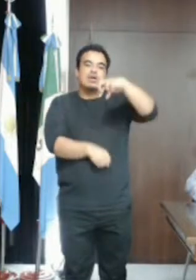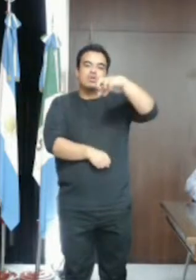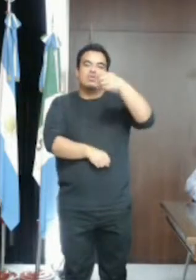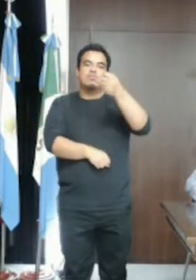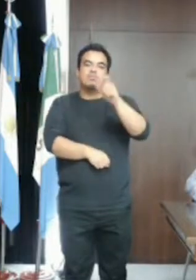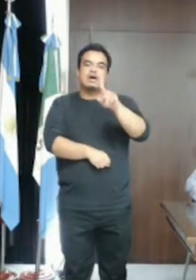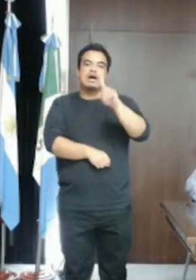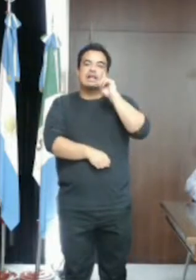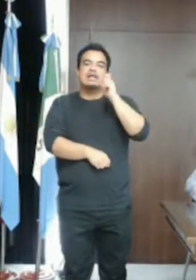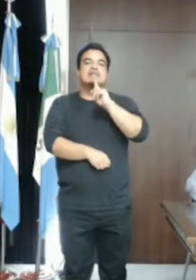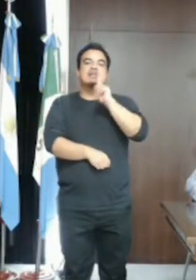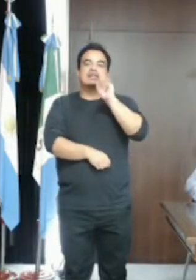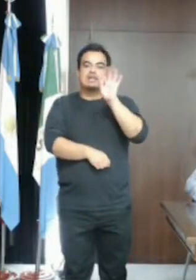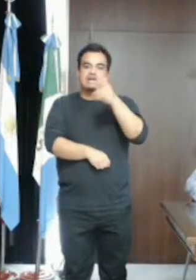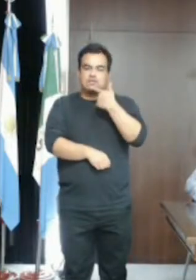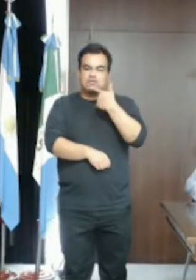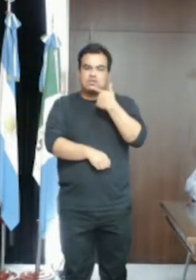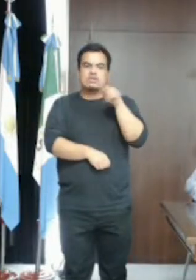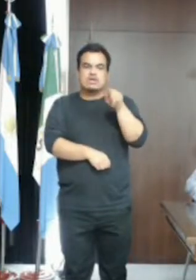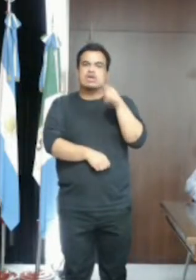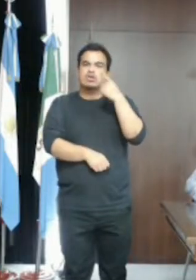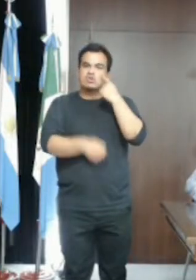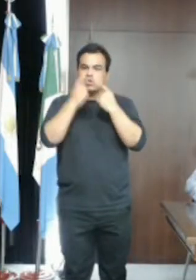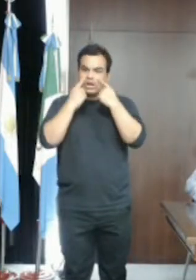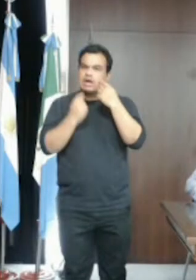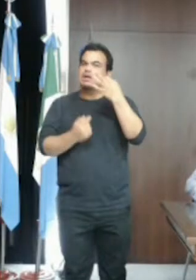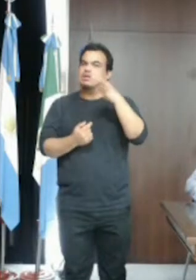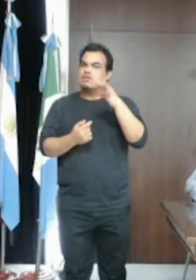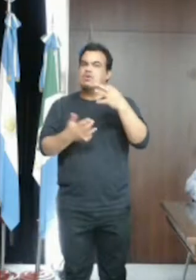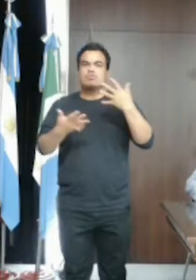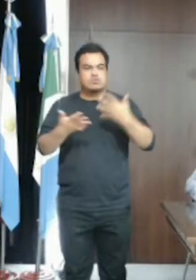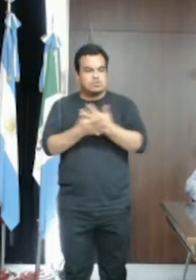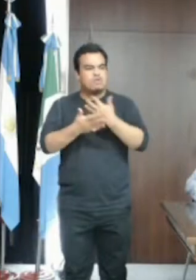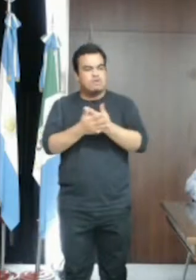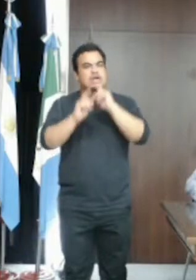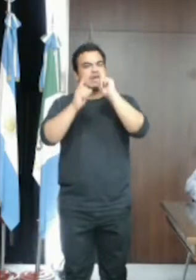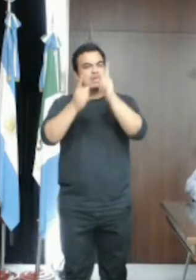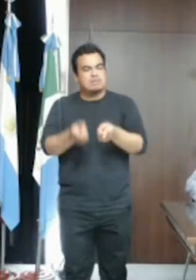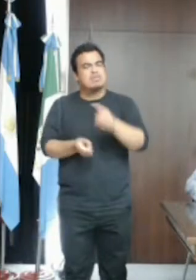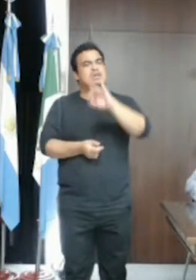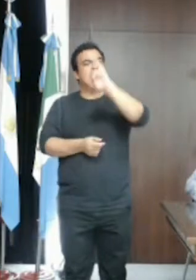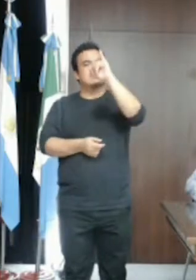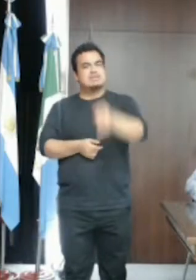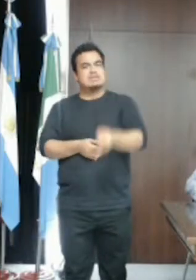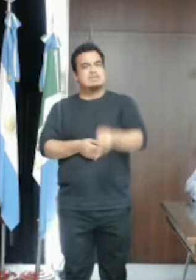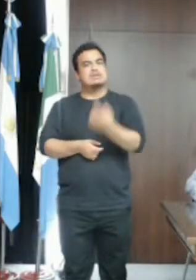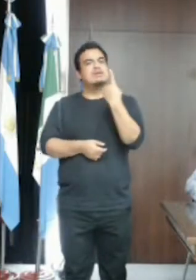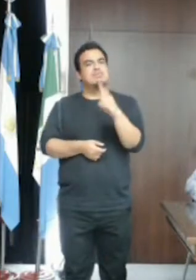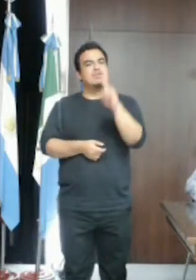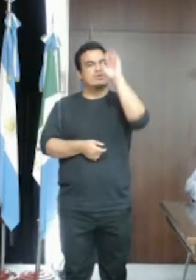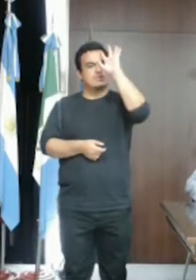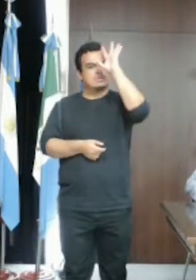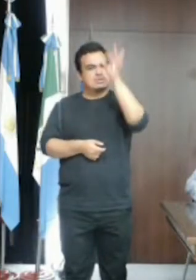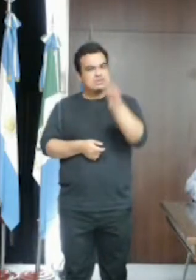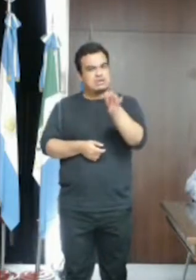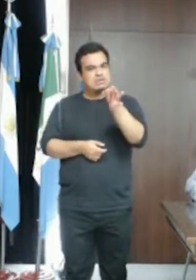el cuerpo, claro que vamos a tener que llorar, claro que vamos a sufrir, pero ¿saben qué? En lo personal lo veo como algo